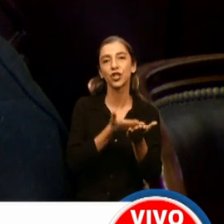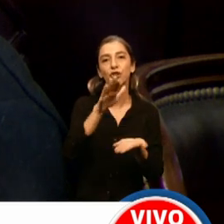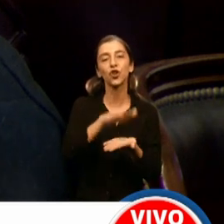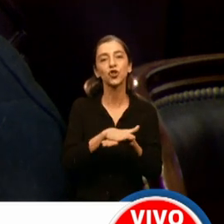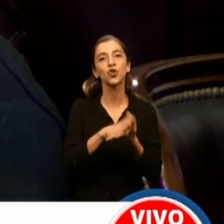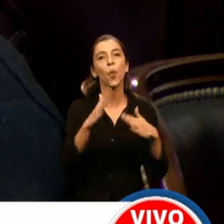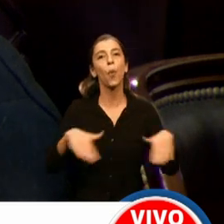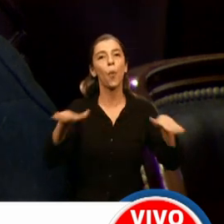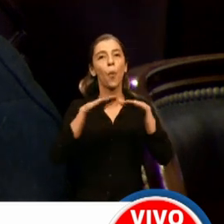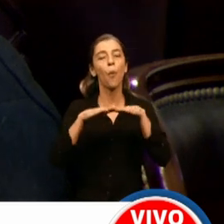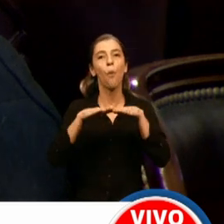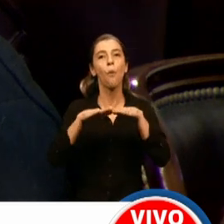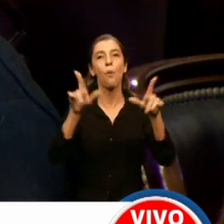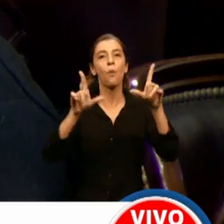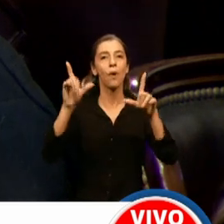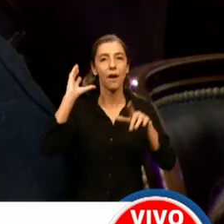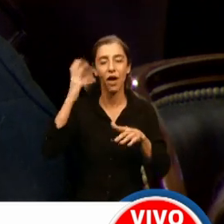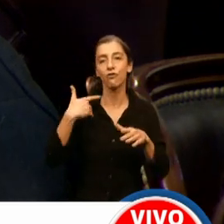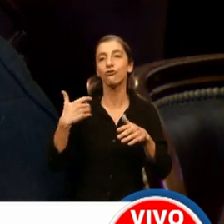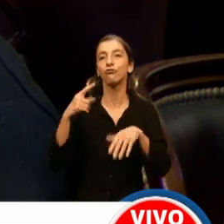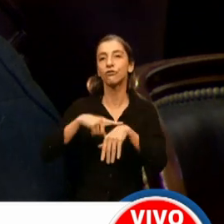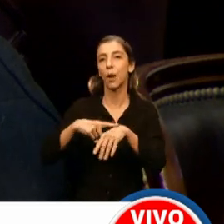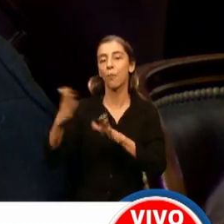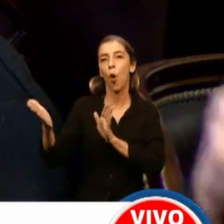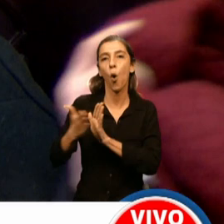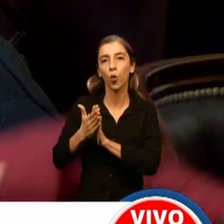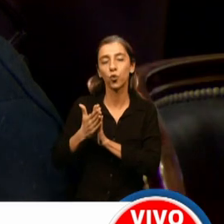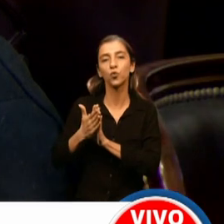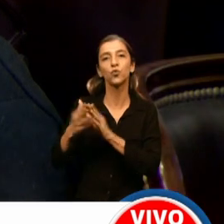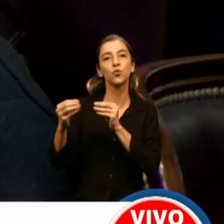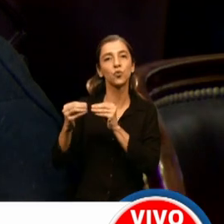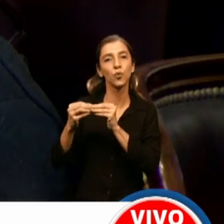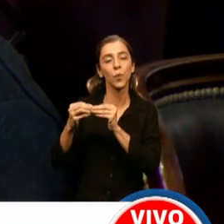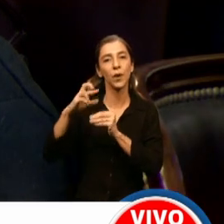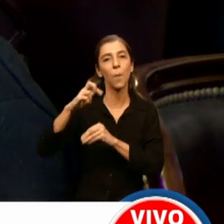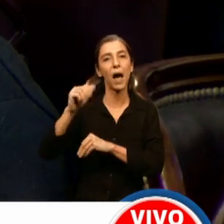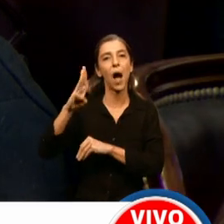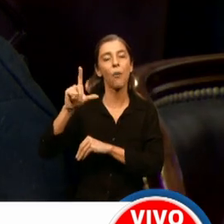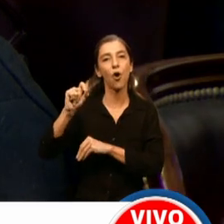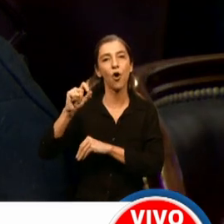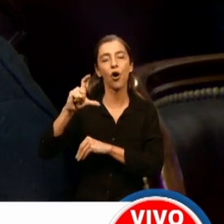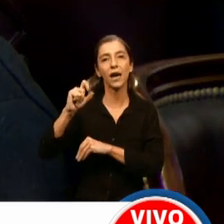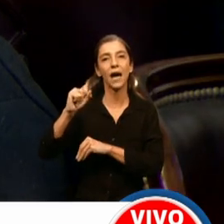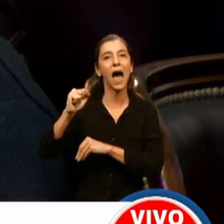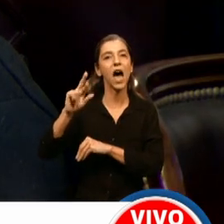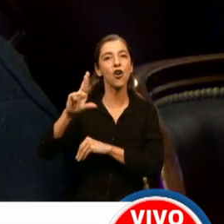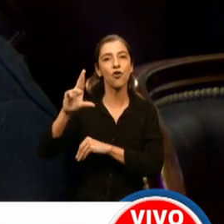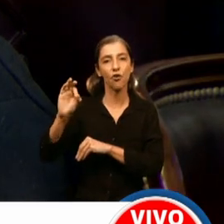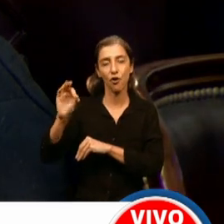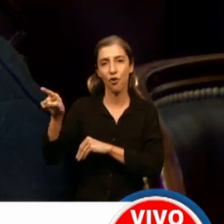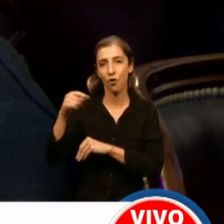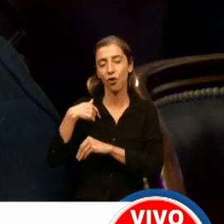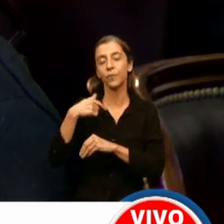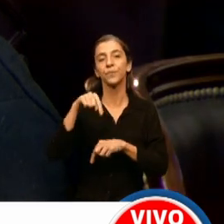voy a compartir el tiempo con mi compañero pablo carro bueno las ciudades que circulan en una época